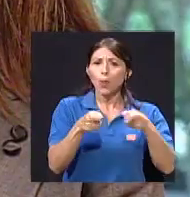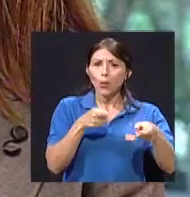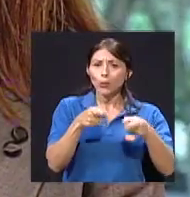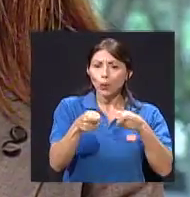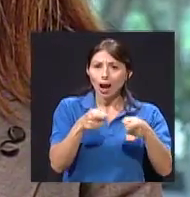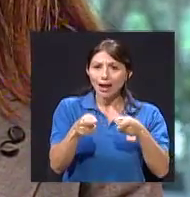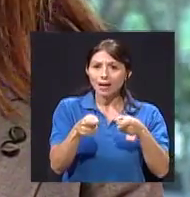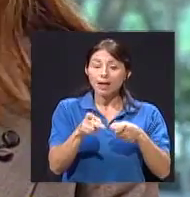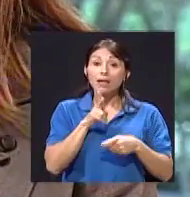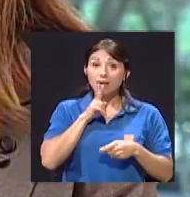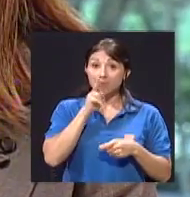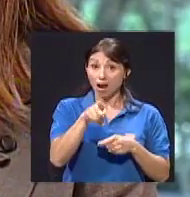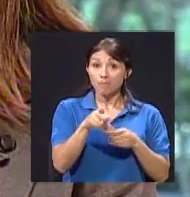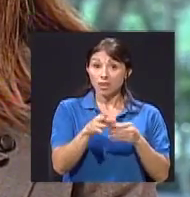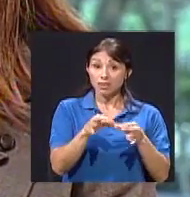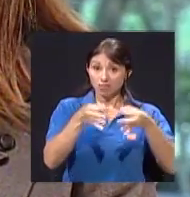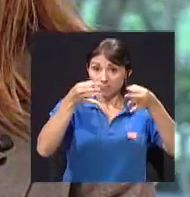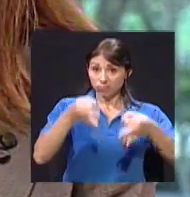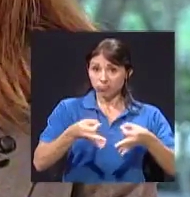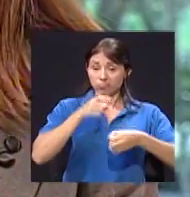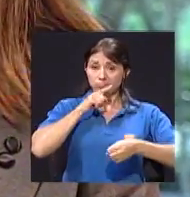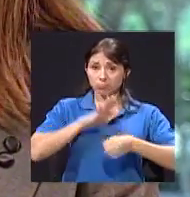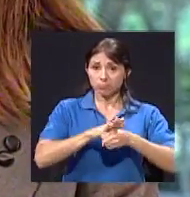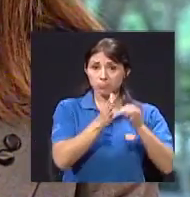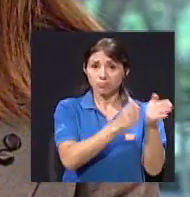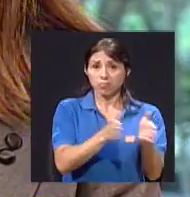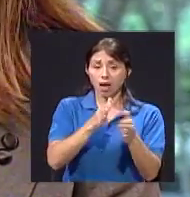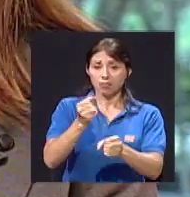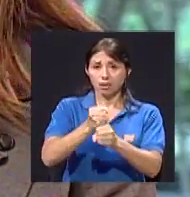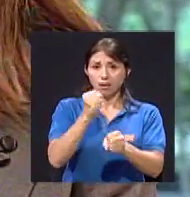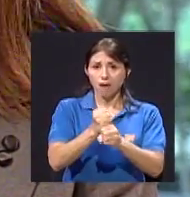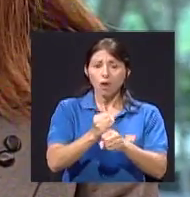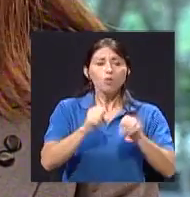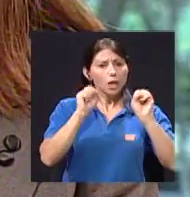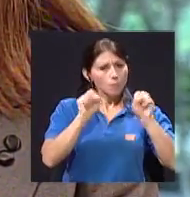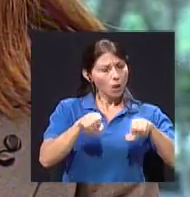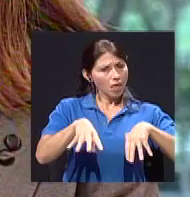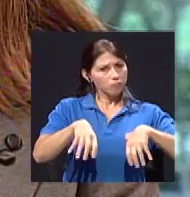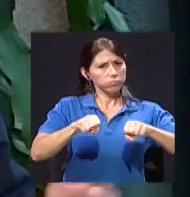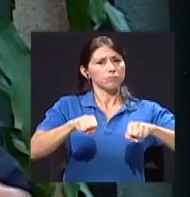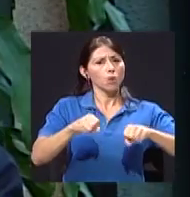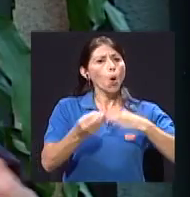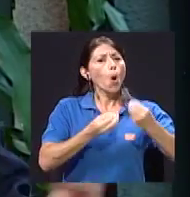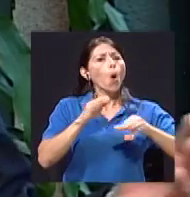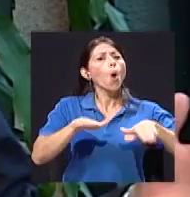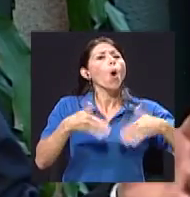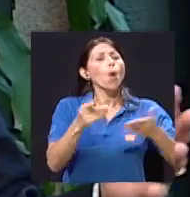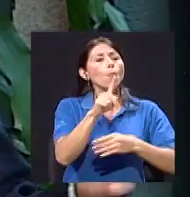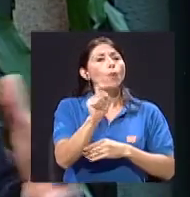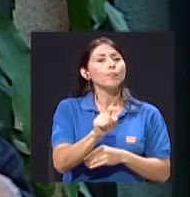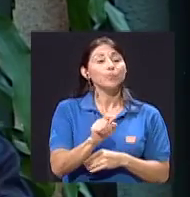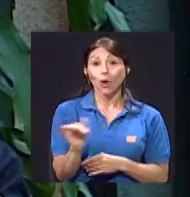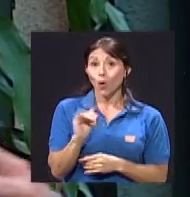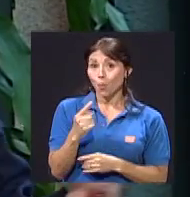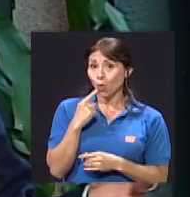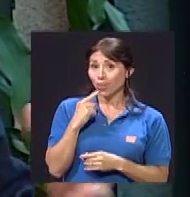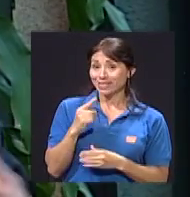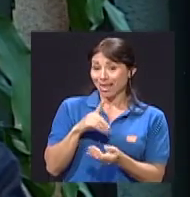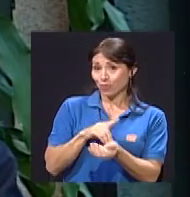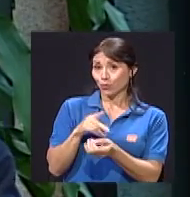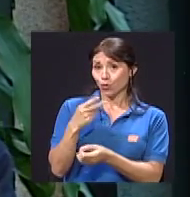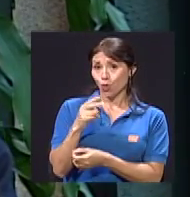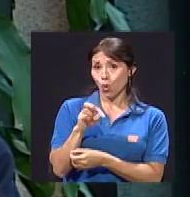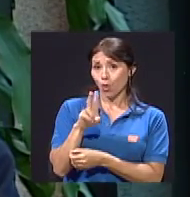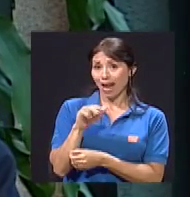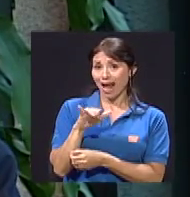uh-huh, y también este plan de trabajo, como usted muy bien señala, uh-huh, pueda ejecutarse. Uh-huh. ¿Cómo es que se hace? Horacio bien lo decía ahora y él nos puede ayudar también con el tema, claro, de la